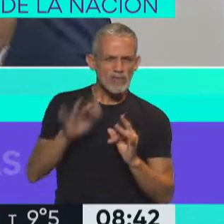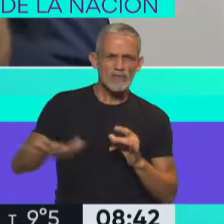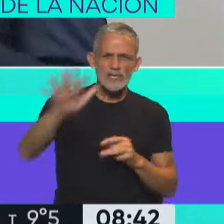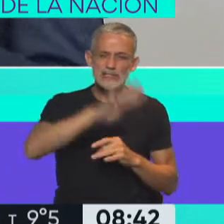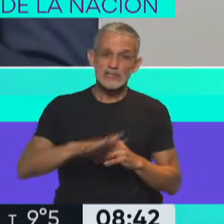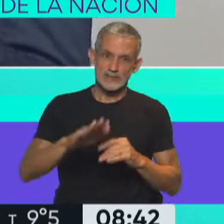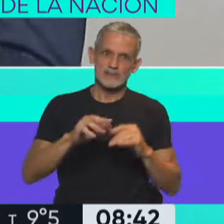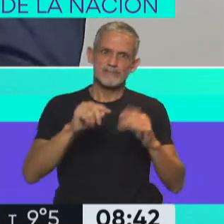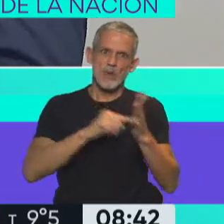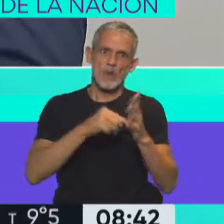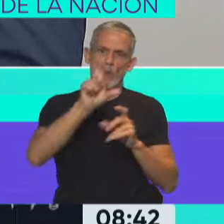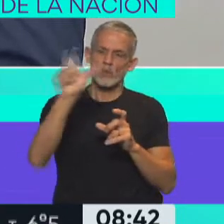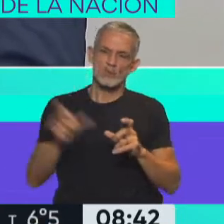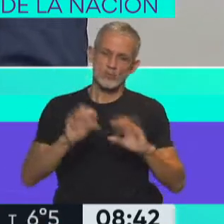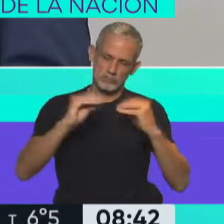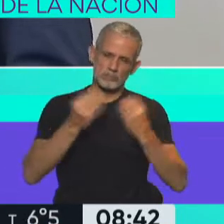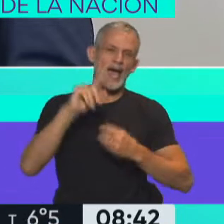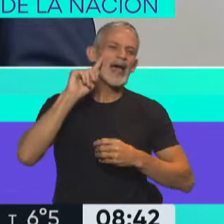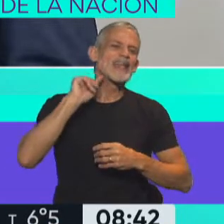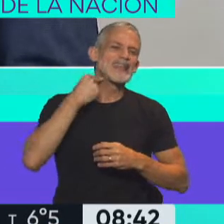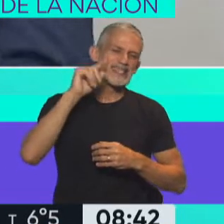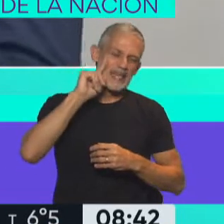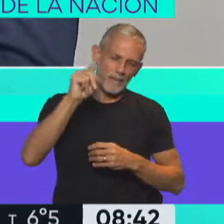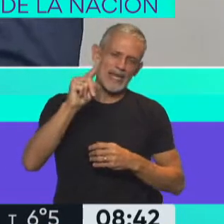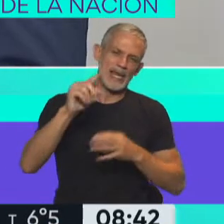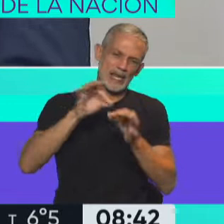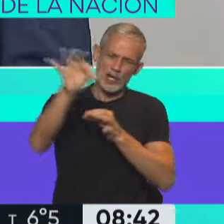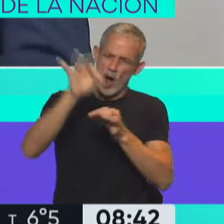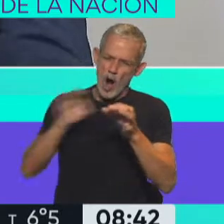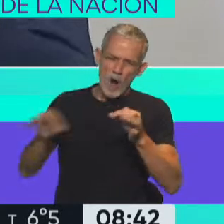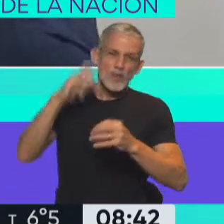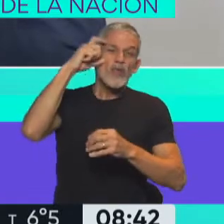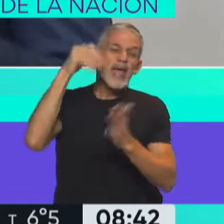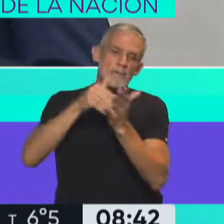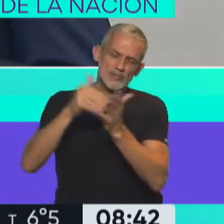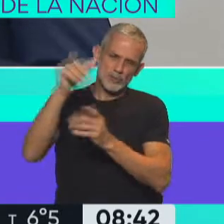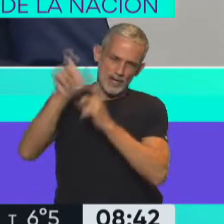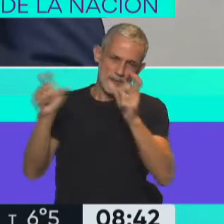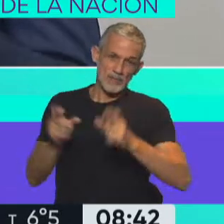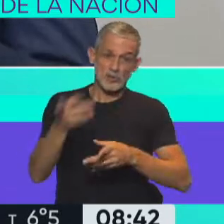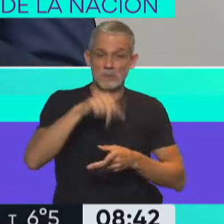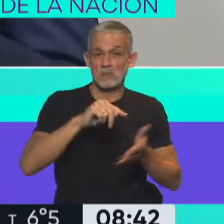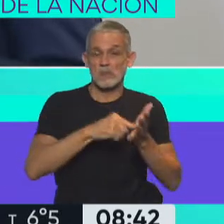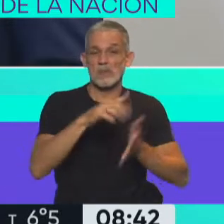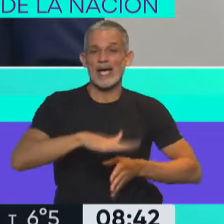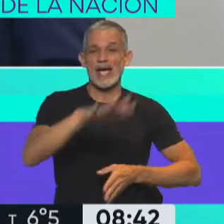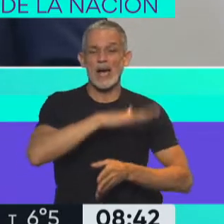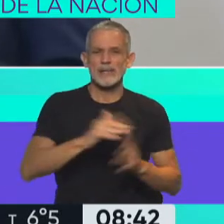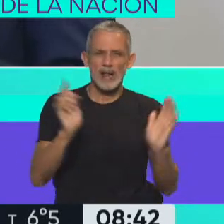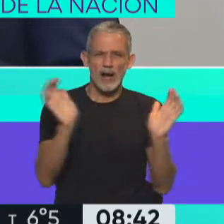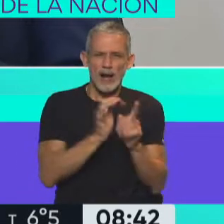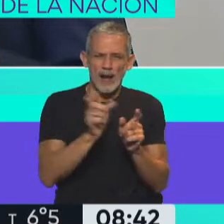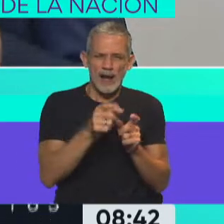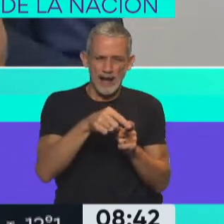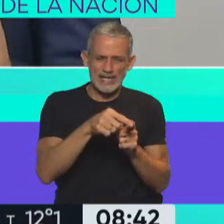implica el Gran Buenos Aires, que son casi 13.000 kilómetros cuadrados, más de 10 millones de habitantes, frente a lo que es un territorio mucho más